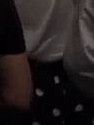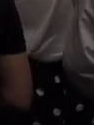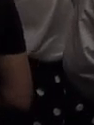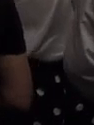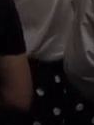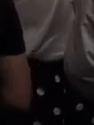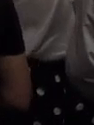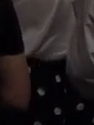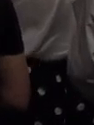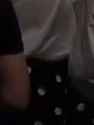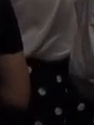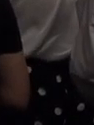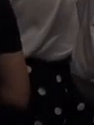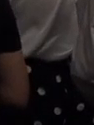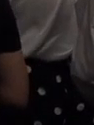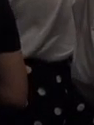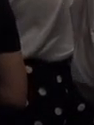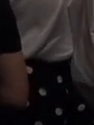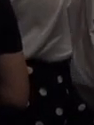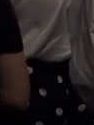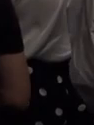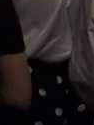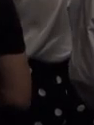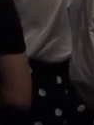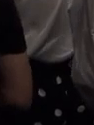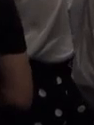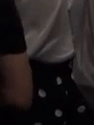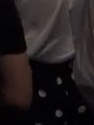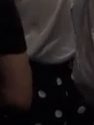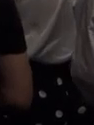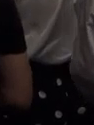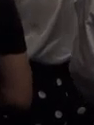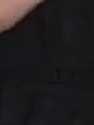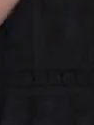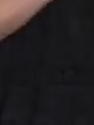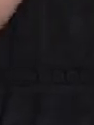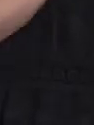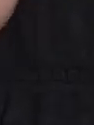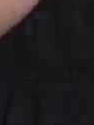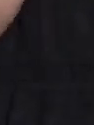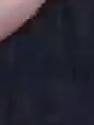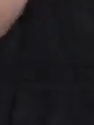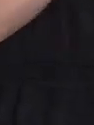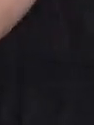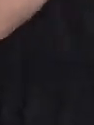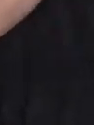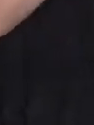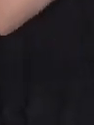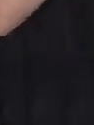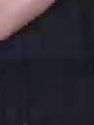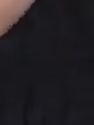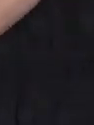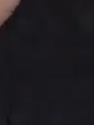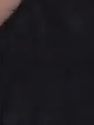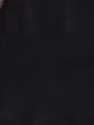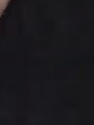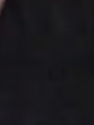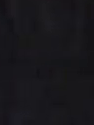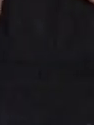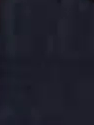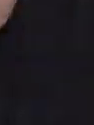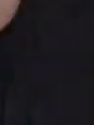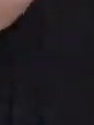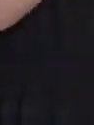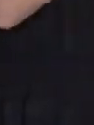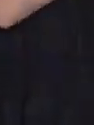piedra de aquel molino y la hora de sobre la caña